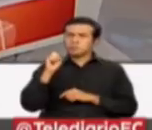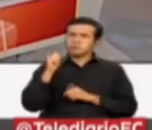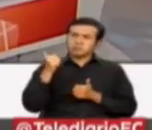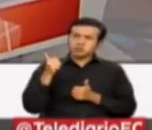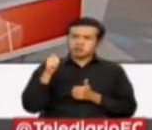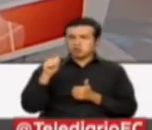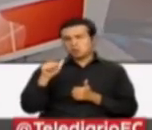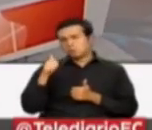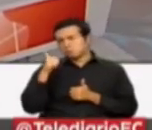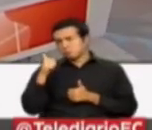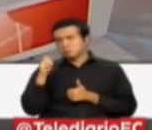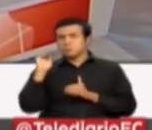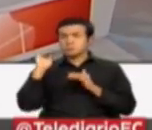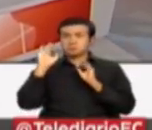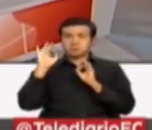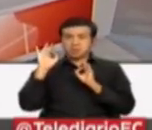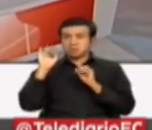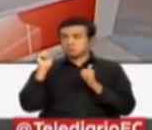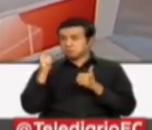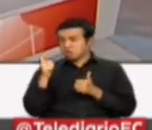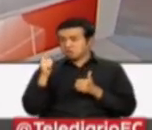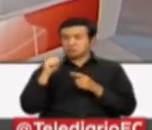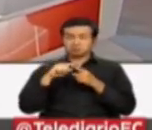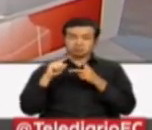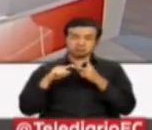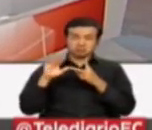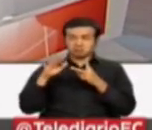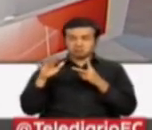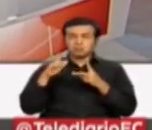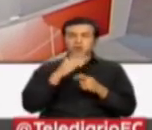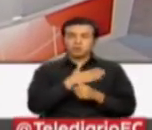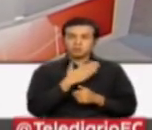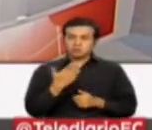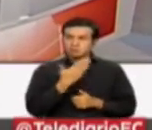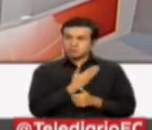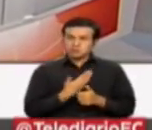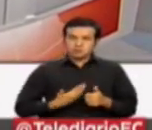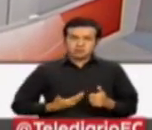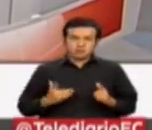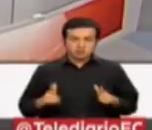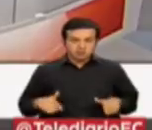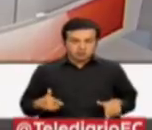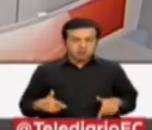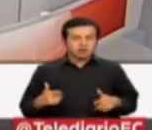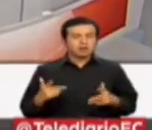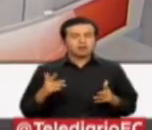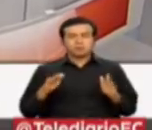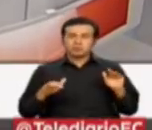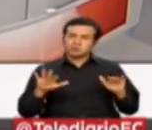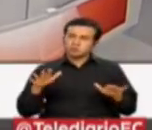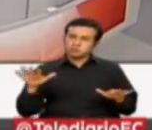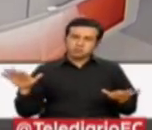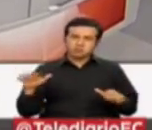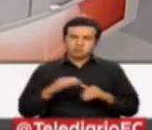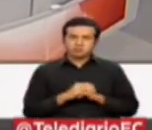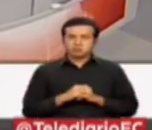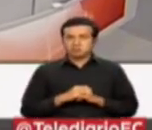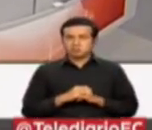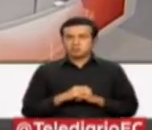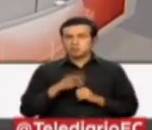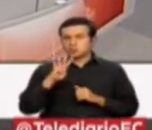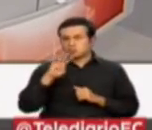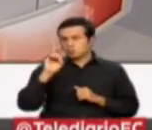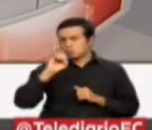y buena, igualmente que la cifra de credibilidad del presidente Lenín Moreno, que bordea el porcentaje